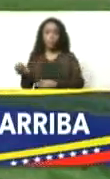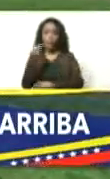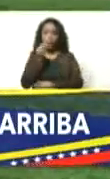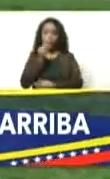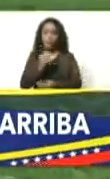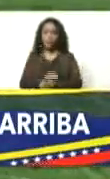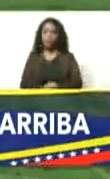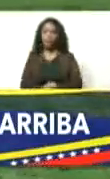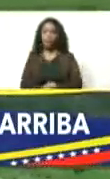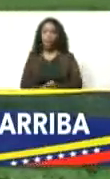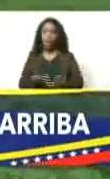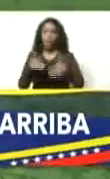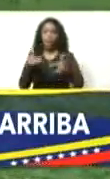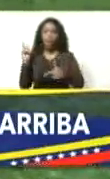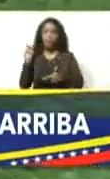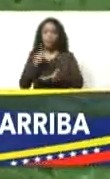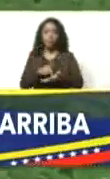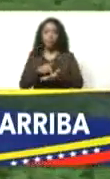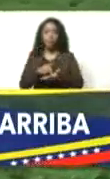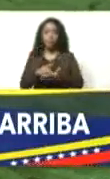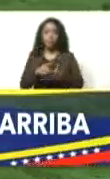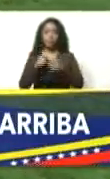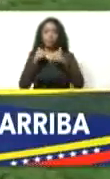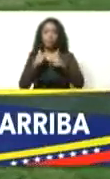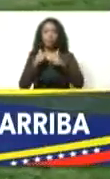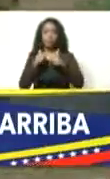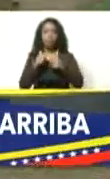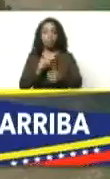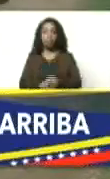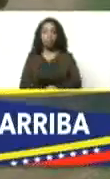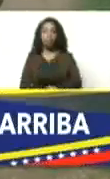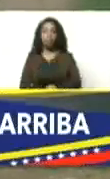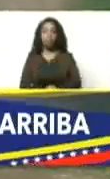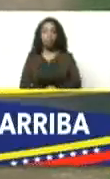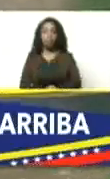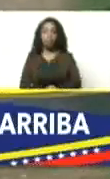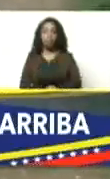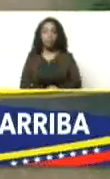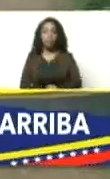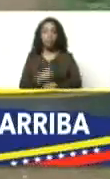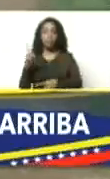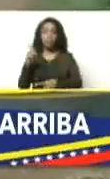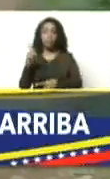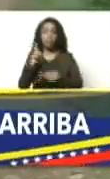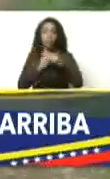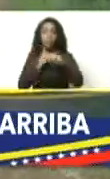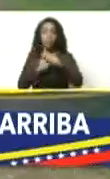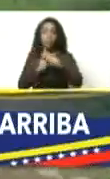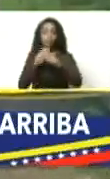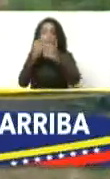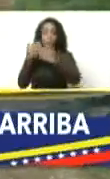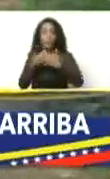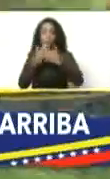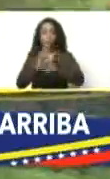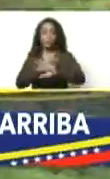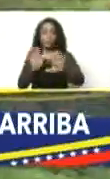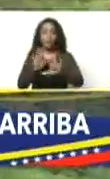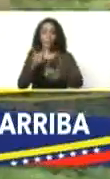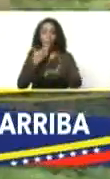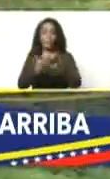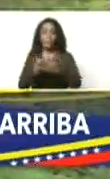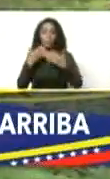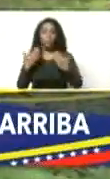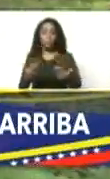alimentos, los cuales están llegando en óptimas condiciones, y es una ventaja para los estudiantes, ya que les permite